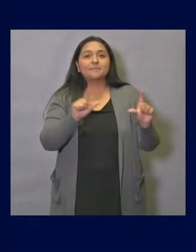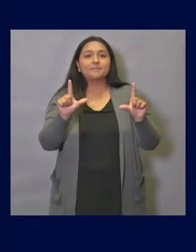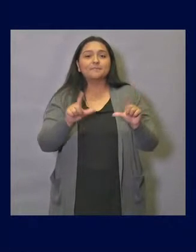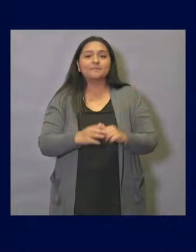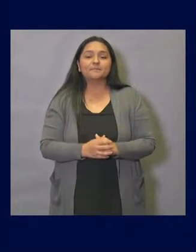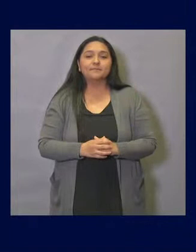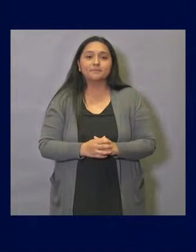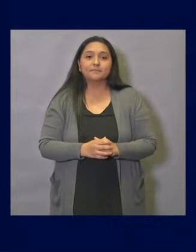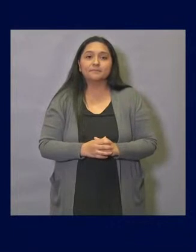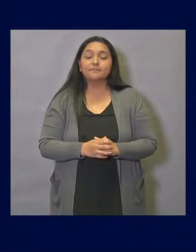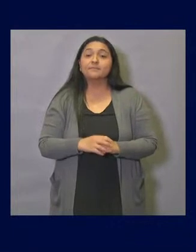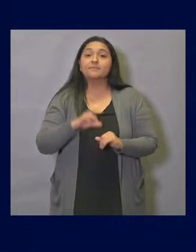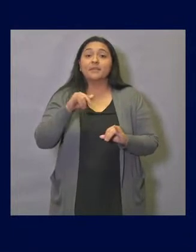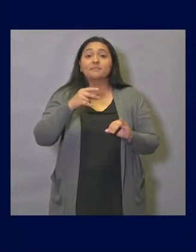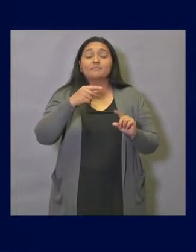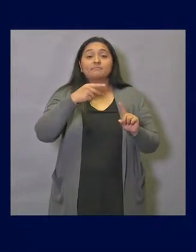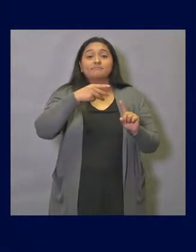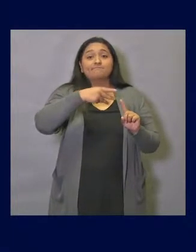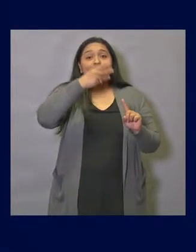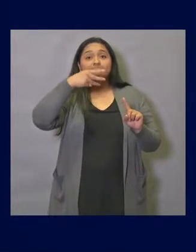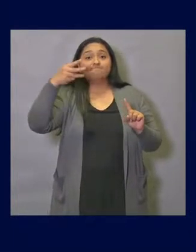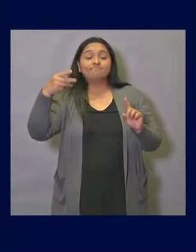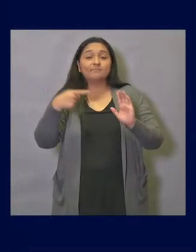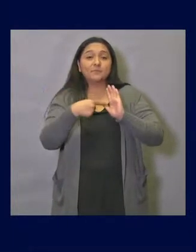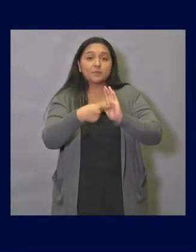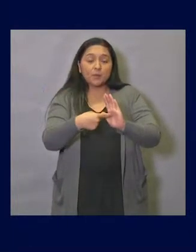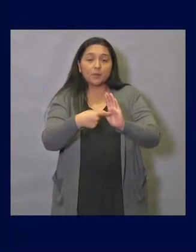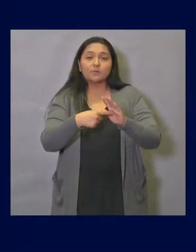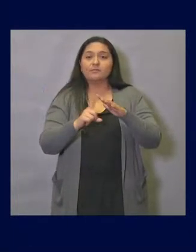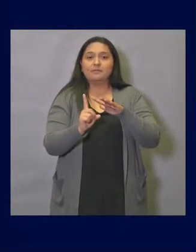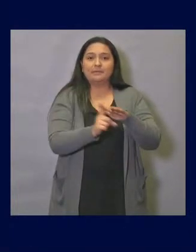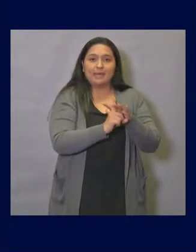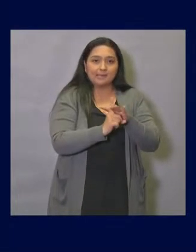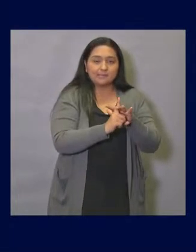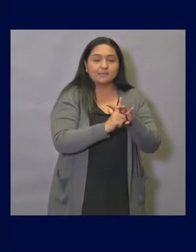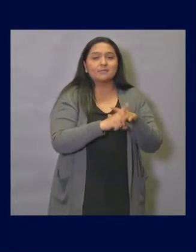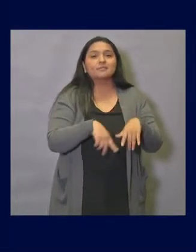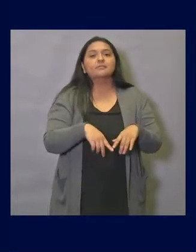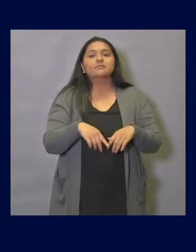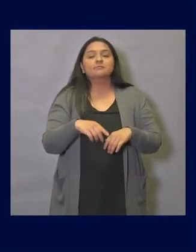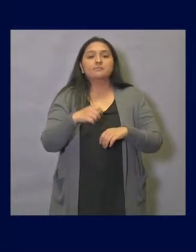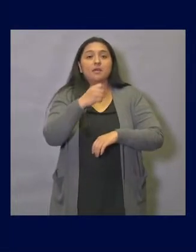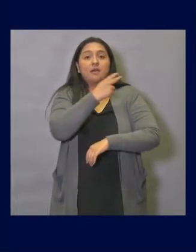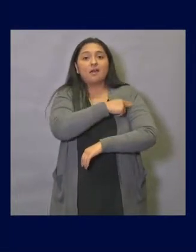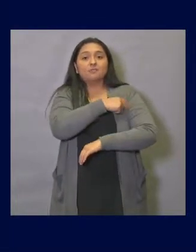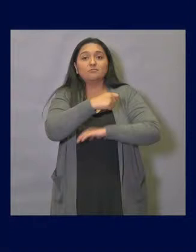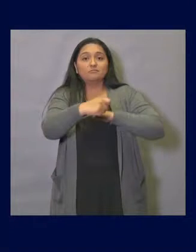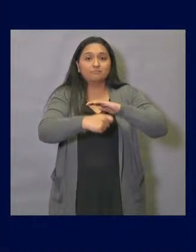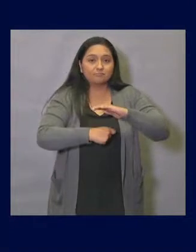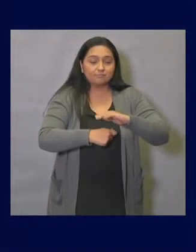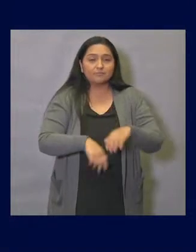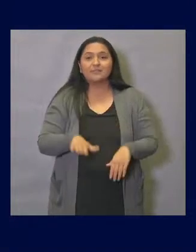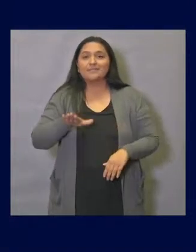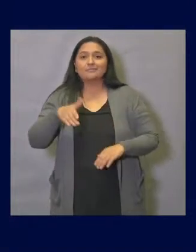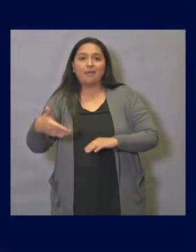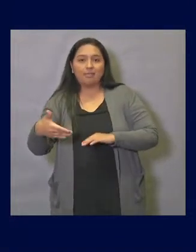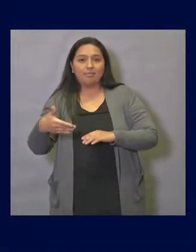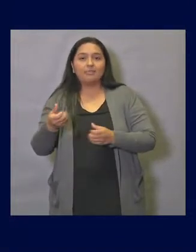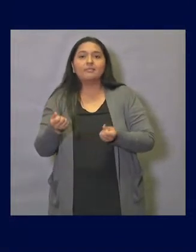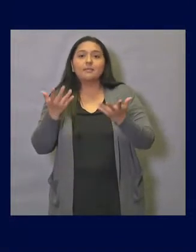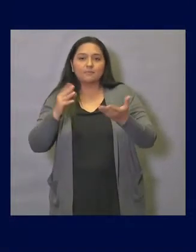Este gráfico muestra las líneas de tendencia de casos, hospitalizaciones y fallecimientos desde el 1 de marzo